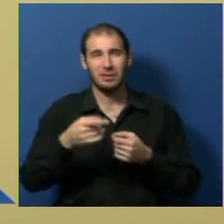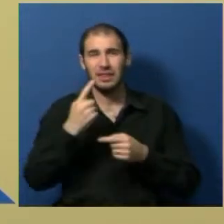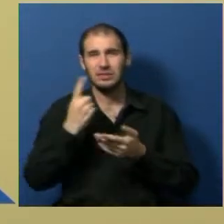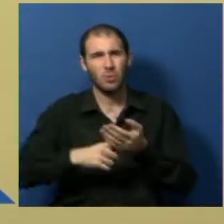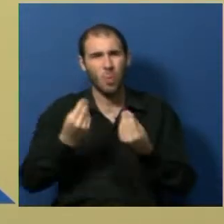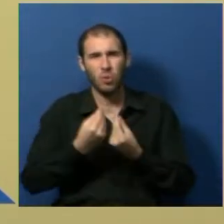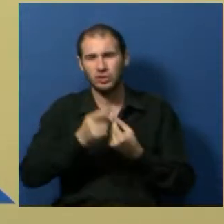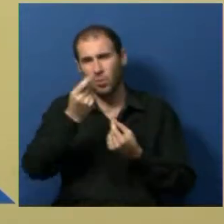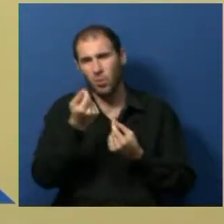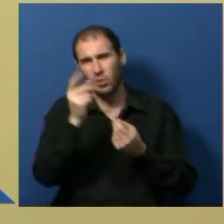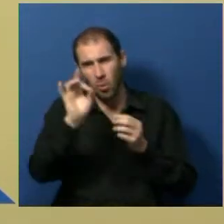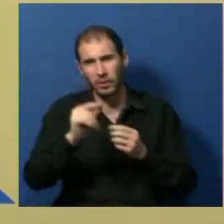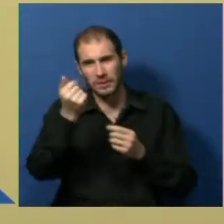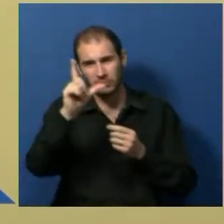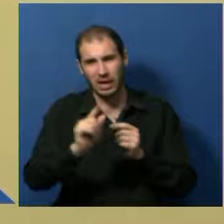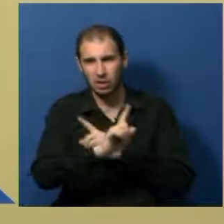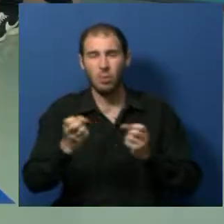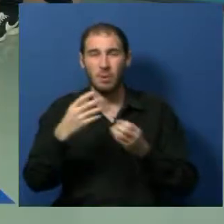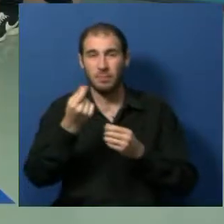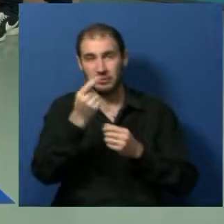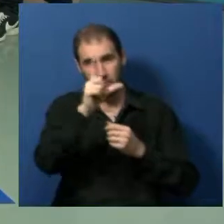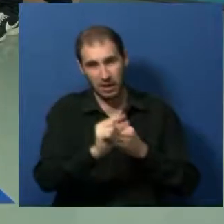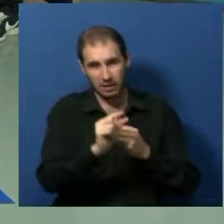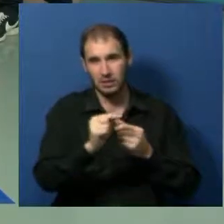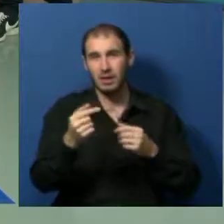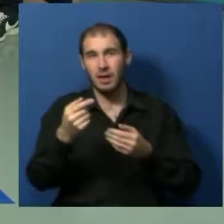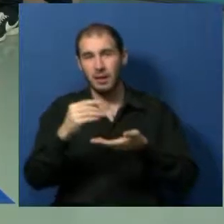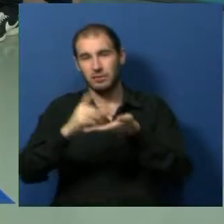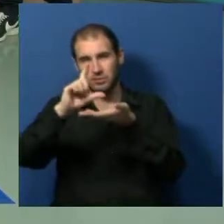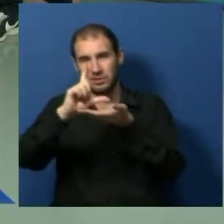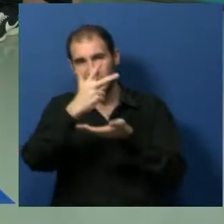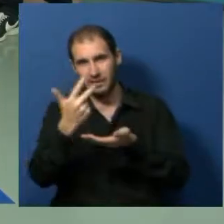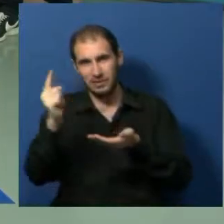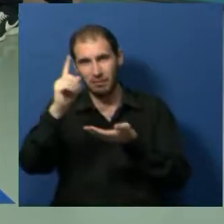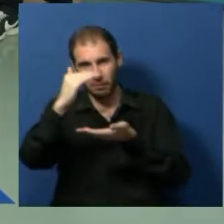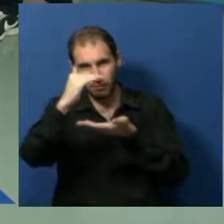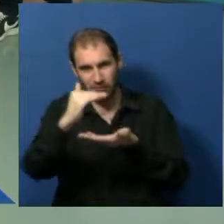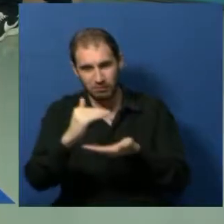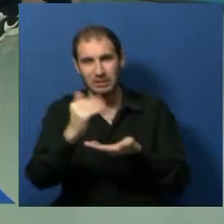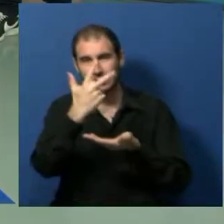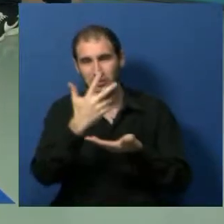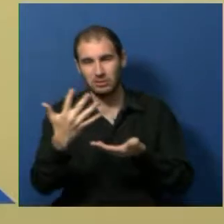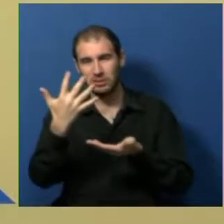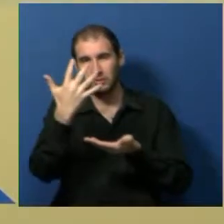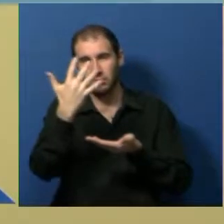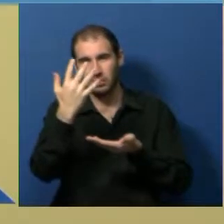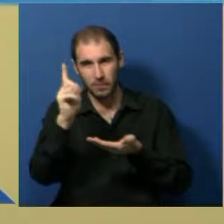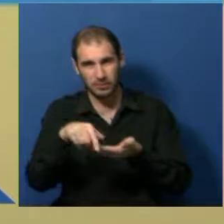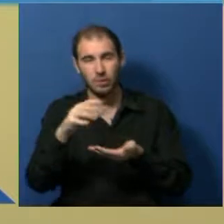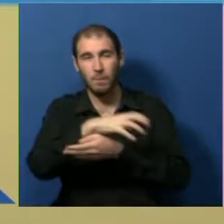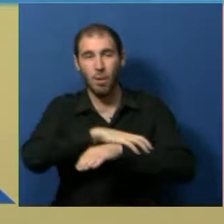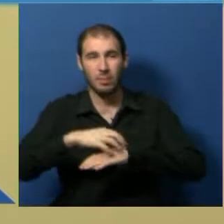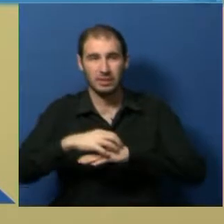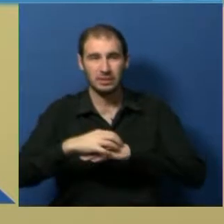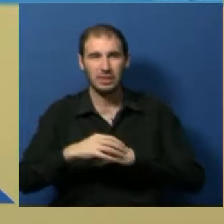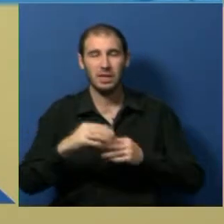que solamente bajar la inflación. ¿Por qué? Porque cuando yo baje la inflación voy a bajar estos picos del 33%, el pico del 54% de pobreza que